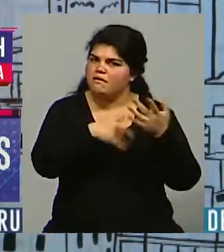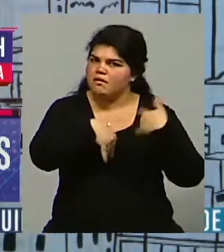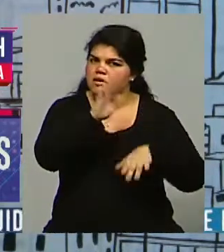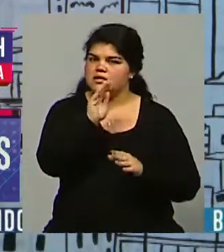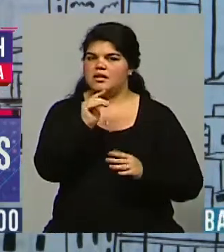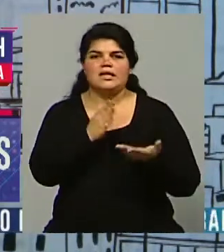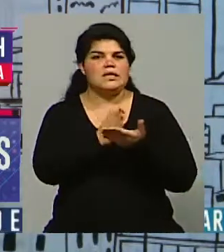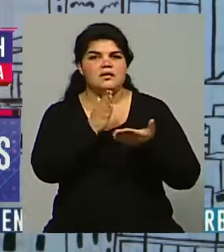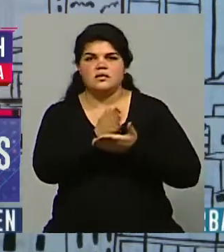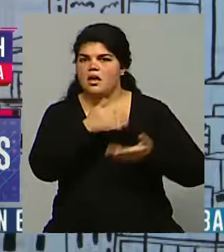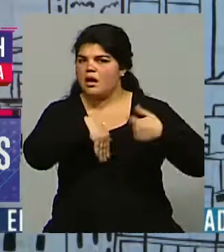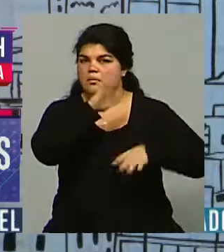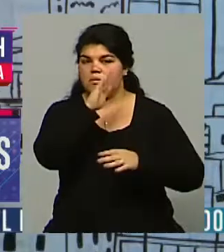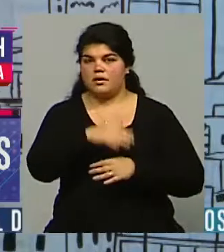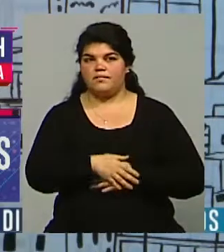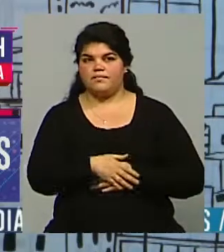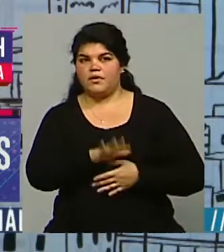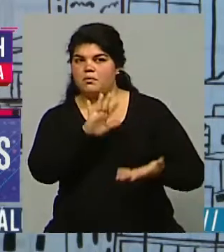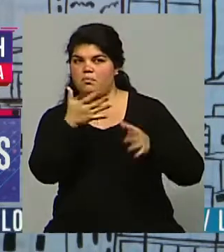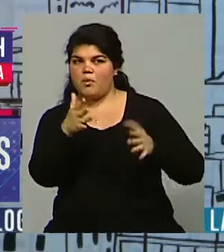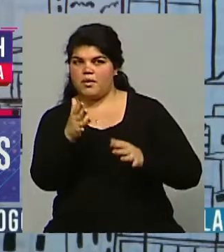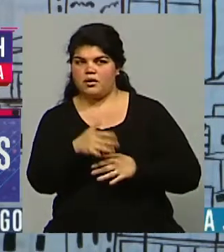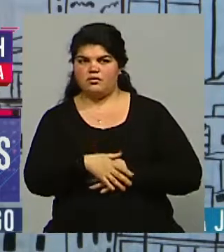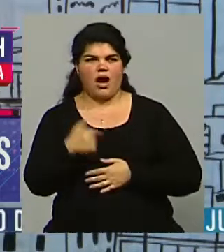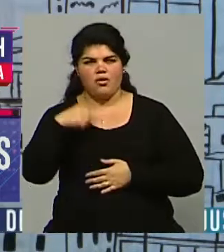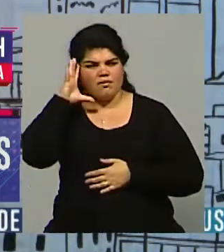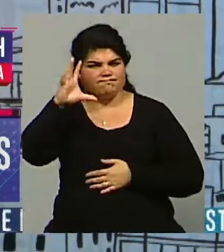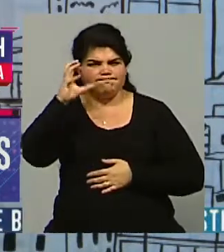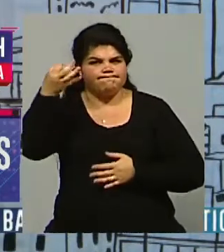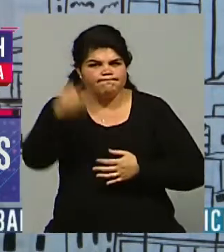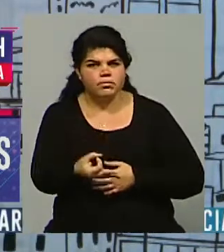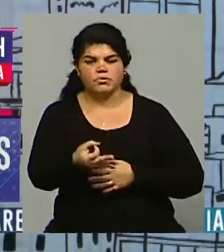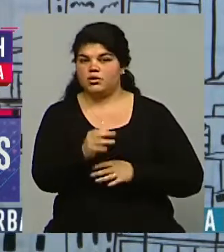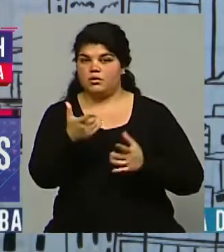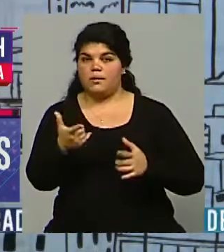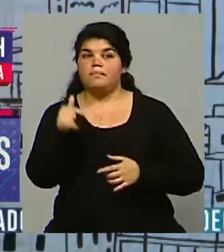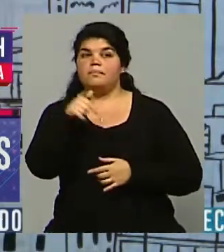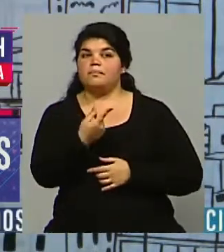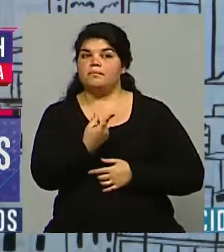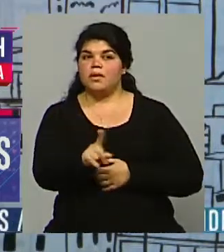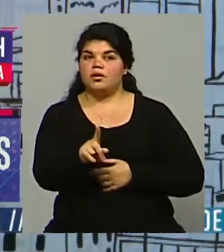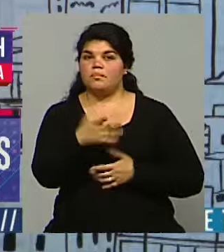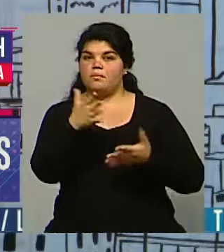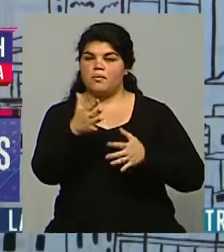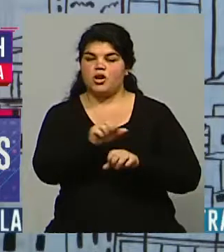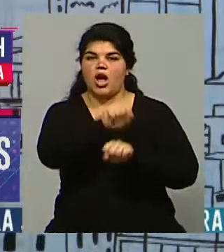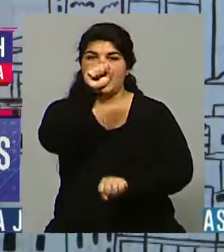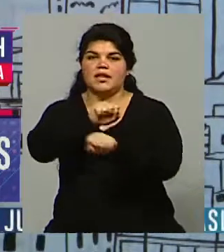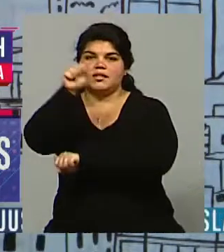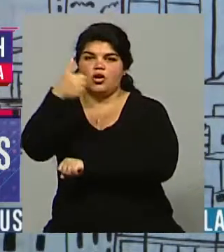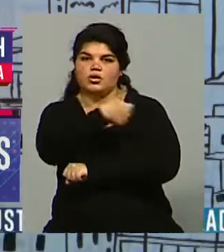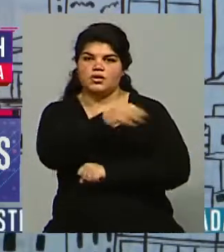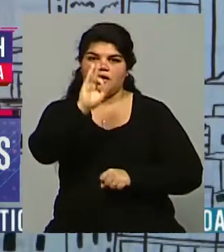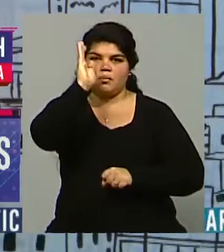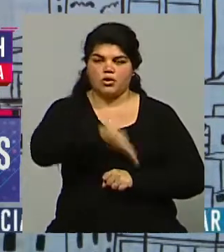mayoría, estamos por encima, creo que en este momento no recuerdo muy bien el dato, pero estábamos por encima del 60% de los egresados